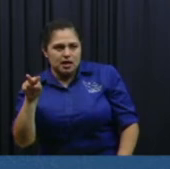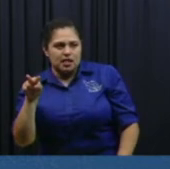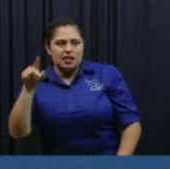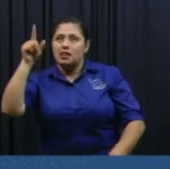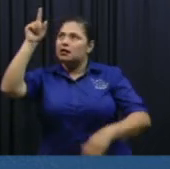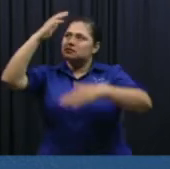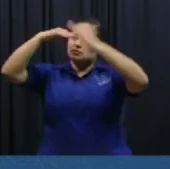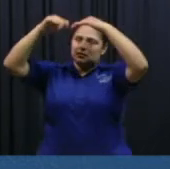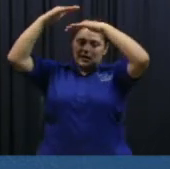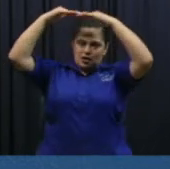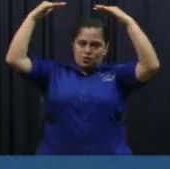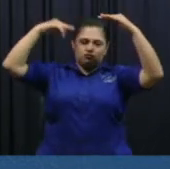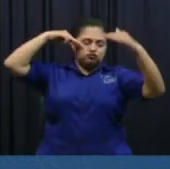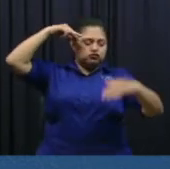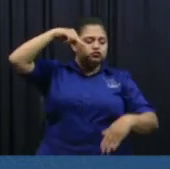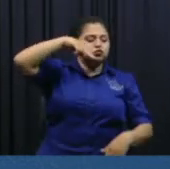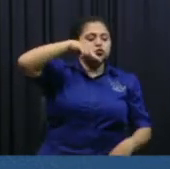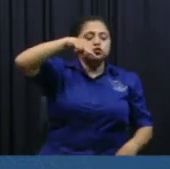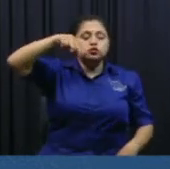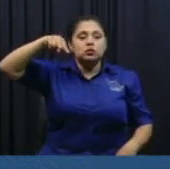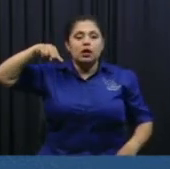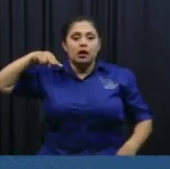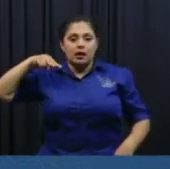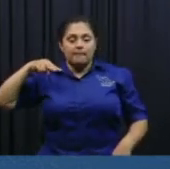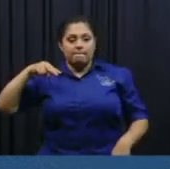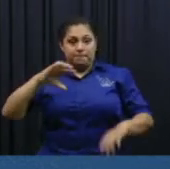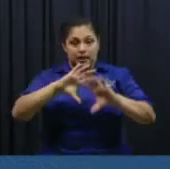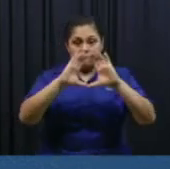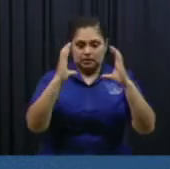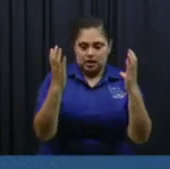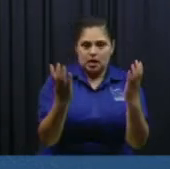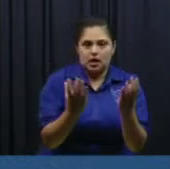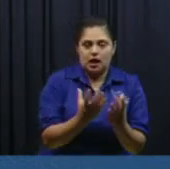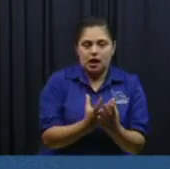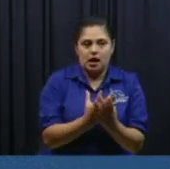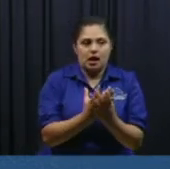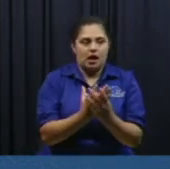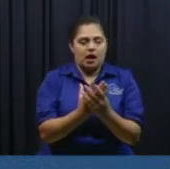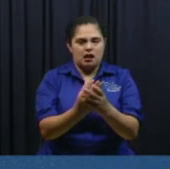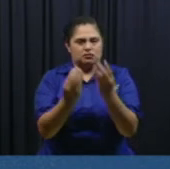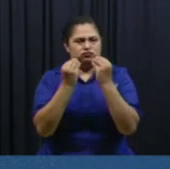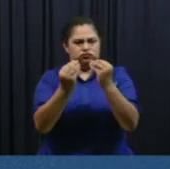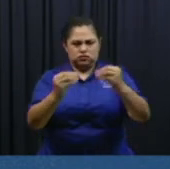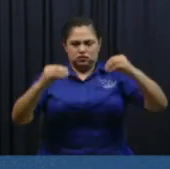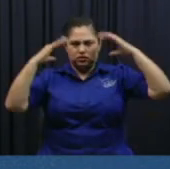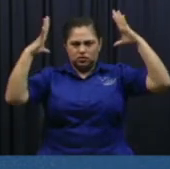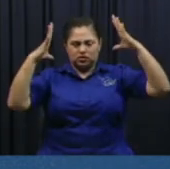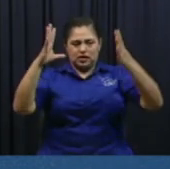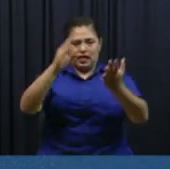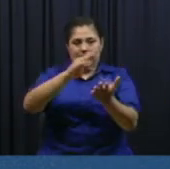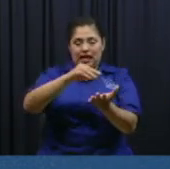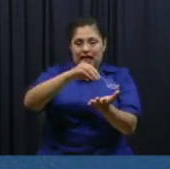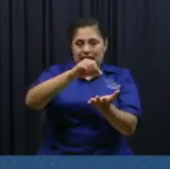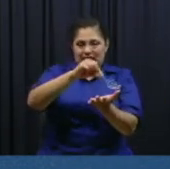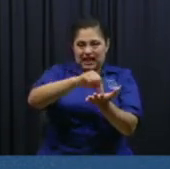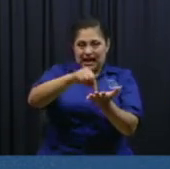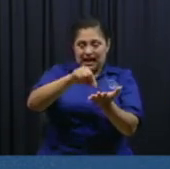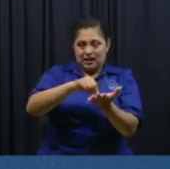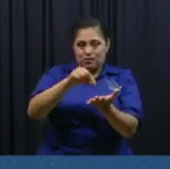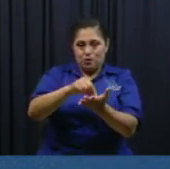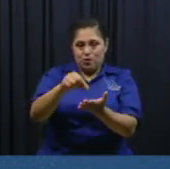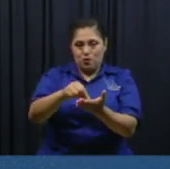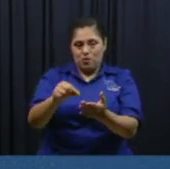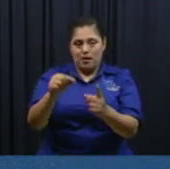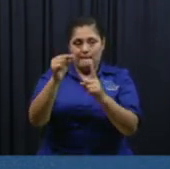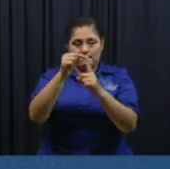enseñando de la grosura de la tierra de la bondad y abundancia de grano de mosto entonces aquí hay